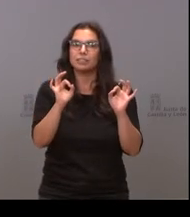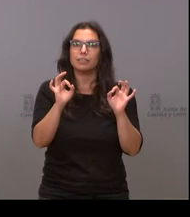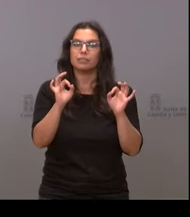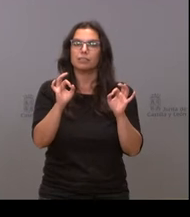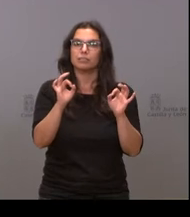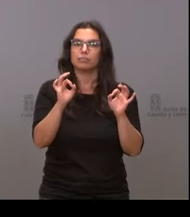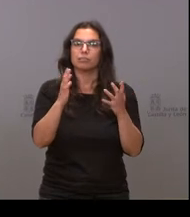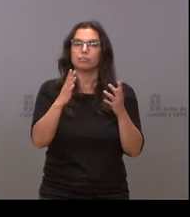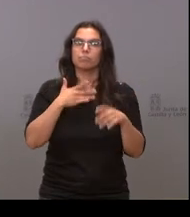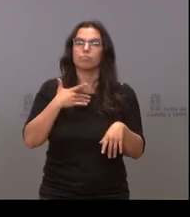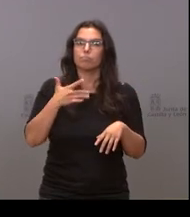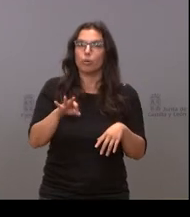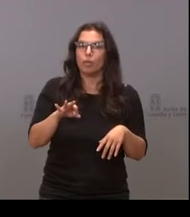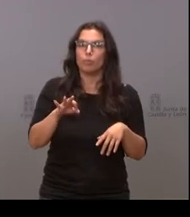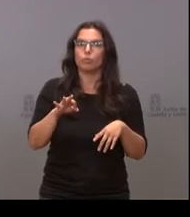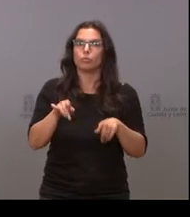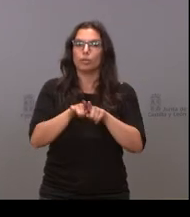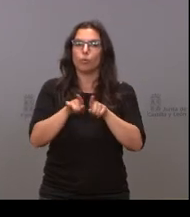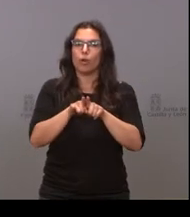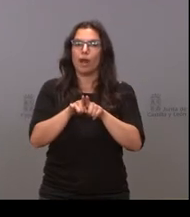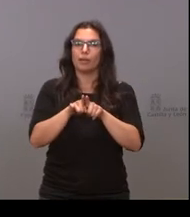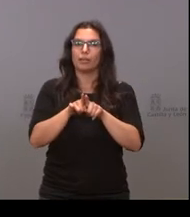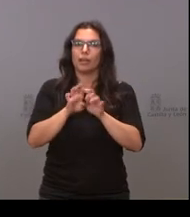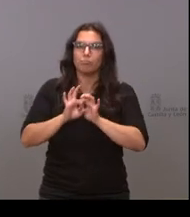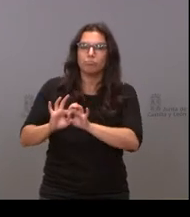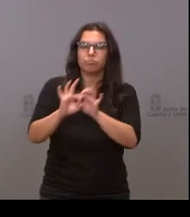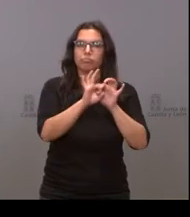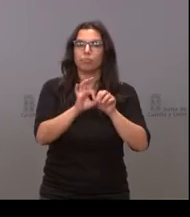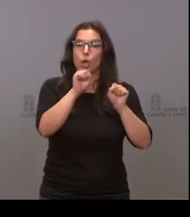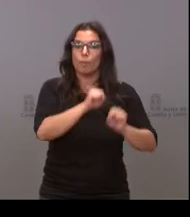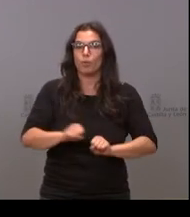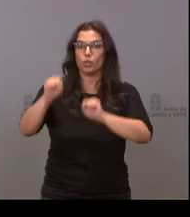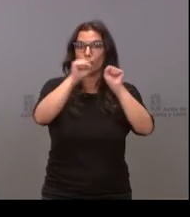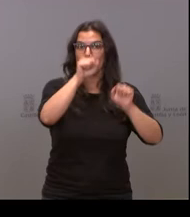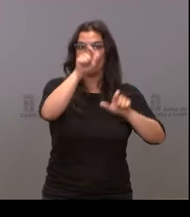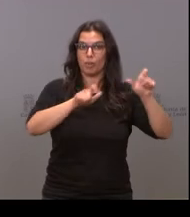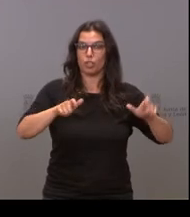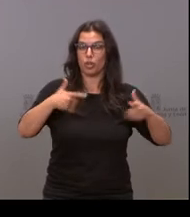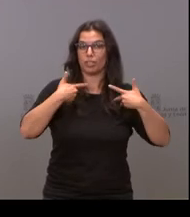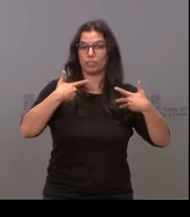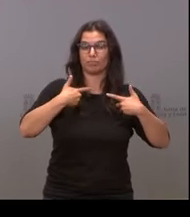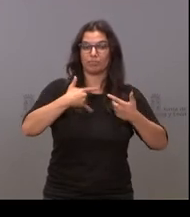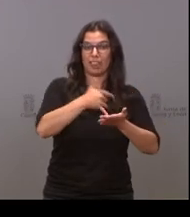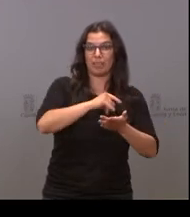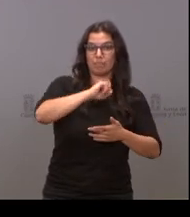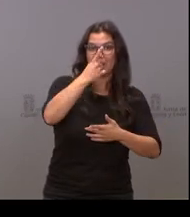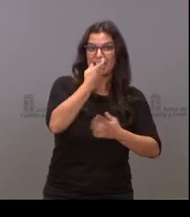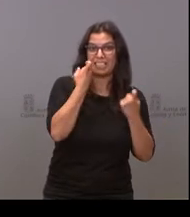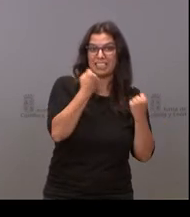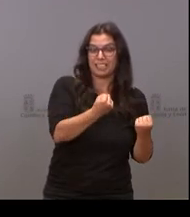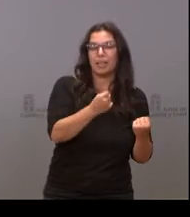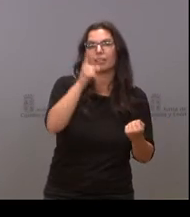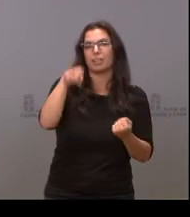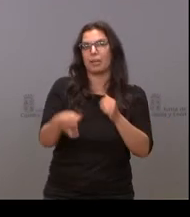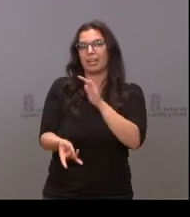capaces de aunar la protección de las personas más vulnerables y que más lo necesitan con la creación